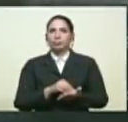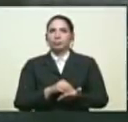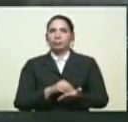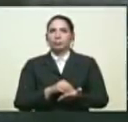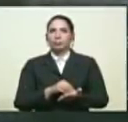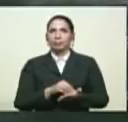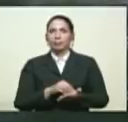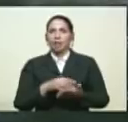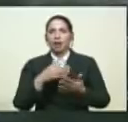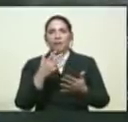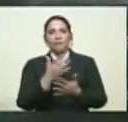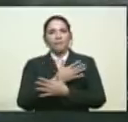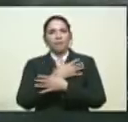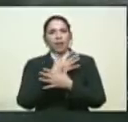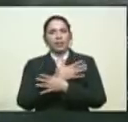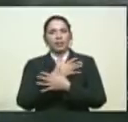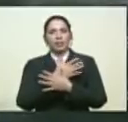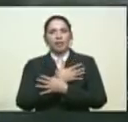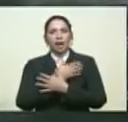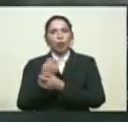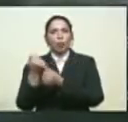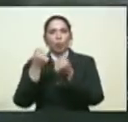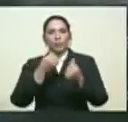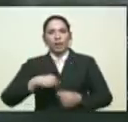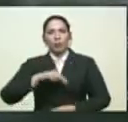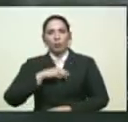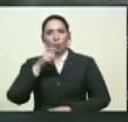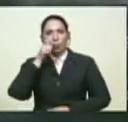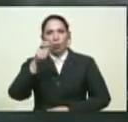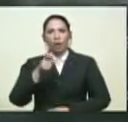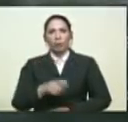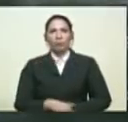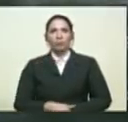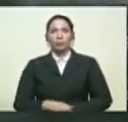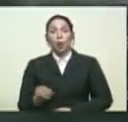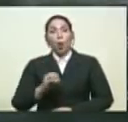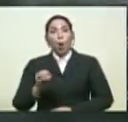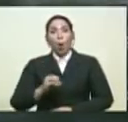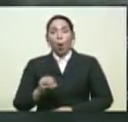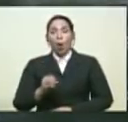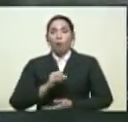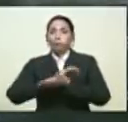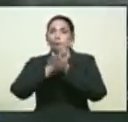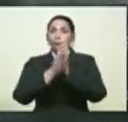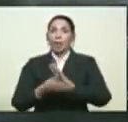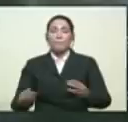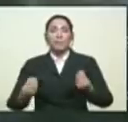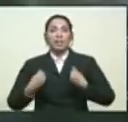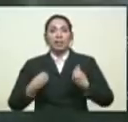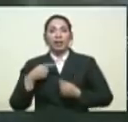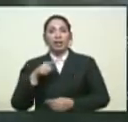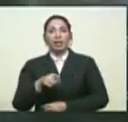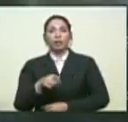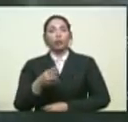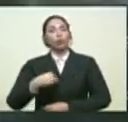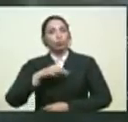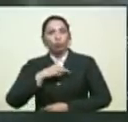en la felicidad económica de nuestro pueblo, o se nos va la vida en ello. Y lo vamos a